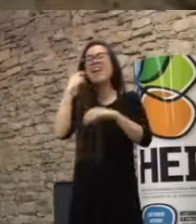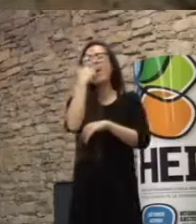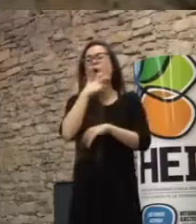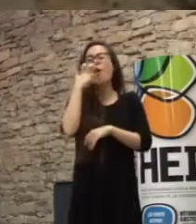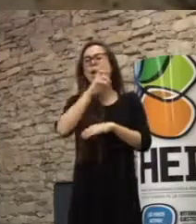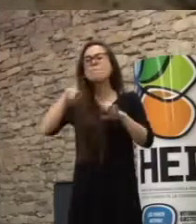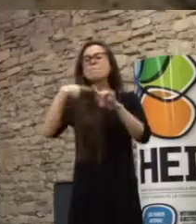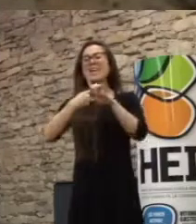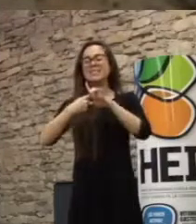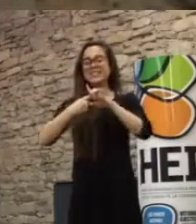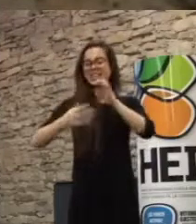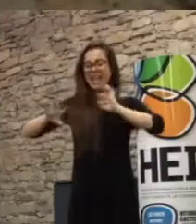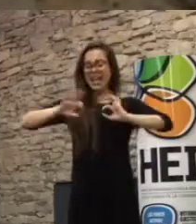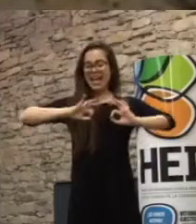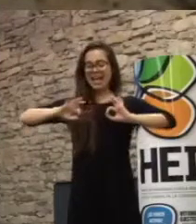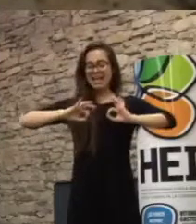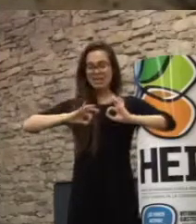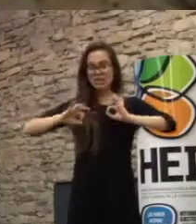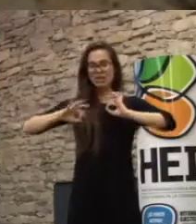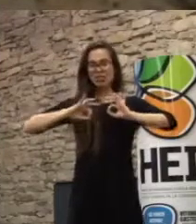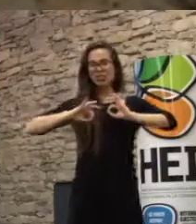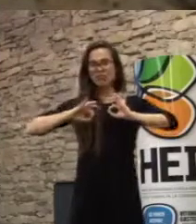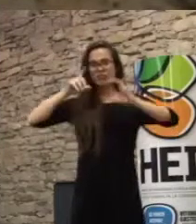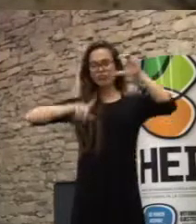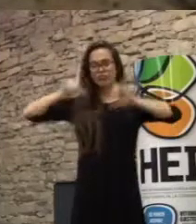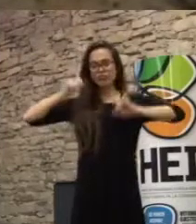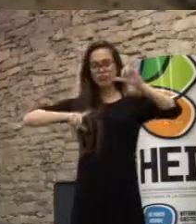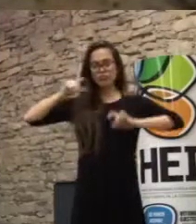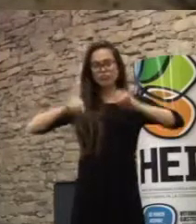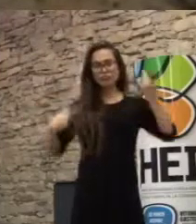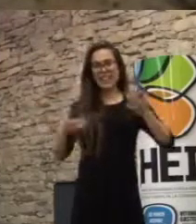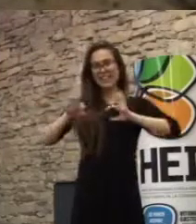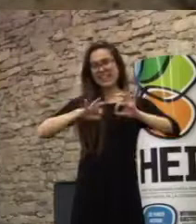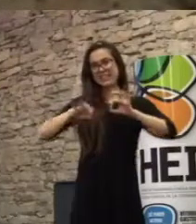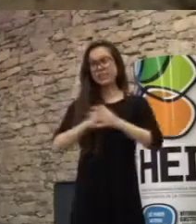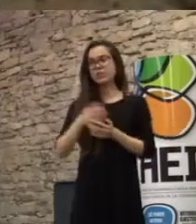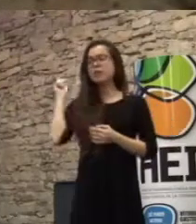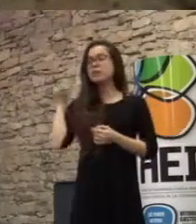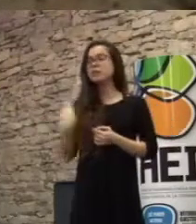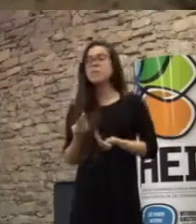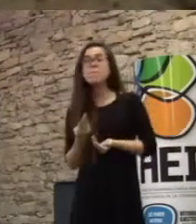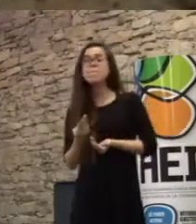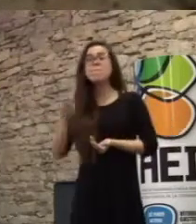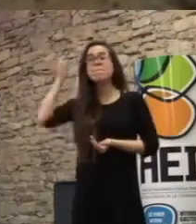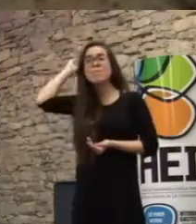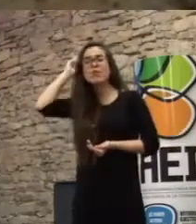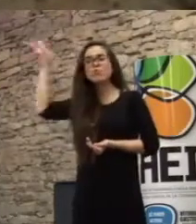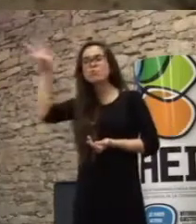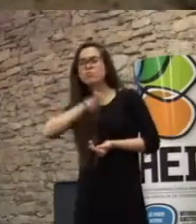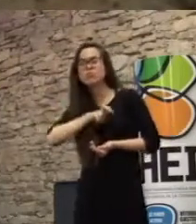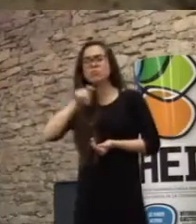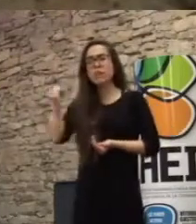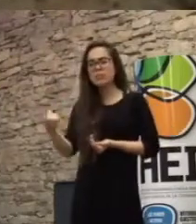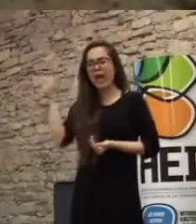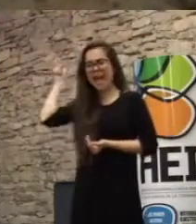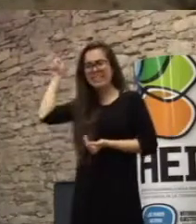escénica acaba de llegar de perú donde ha formado a un montón muchos directivos y